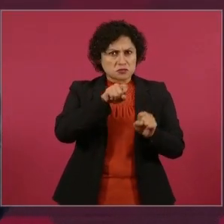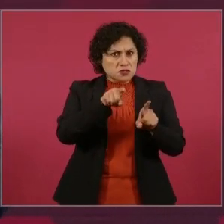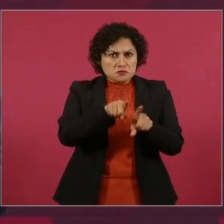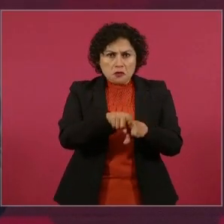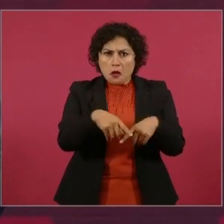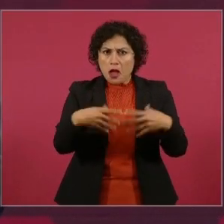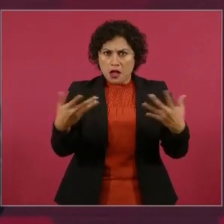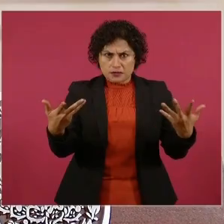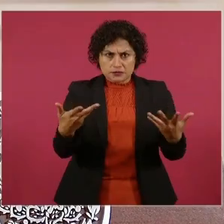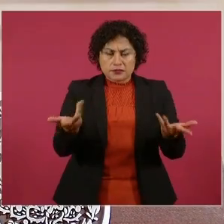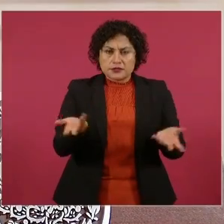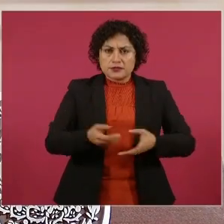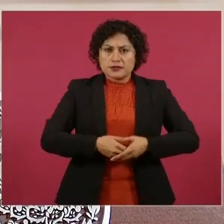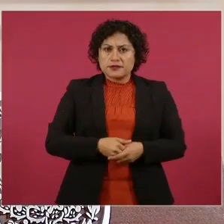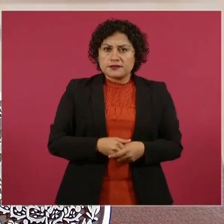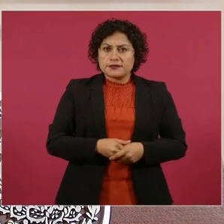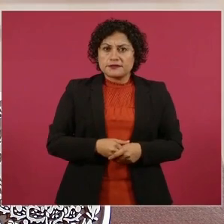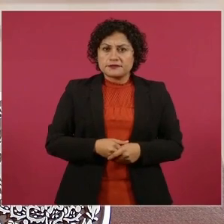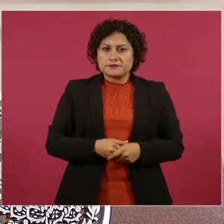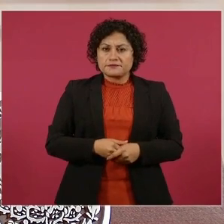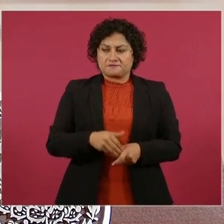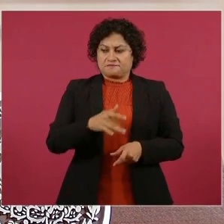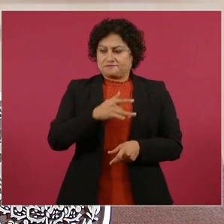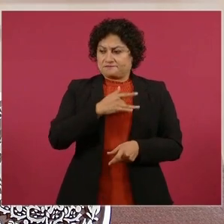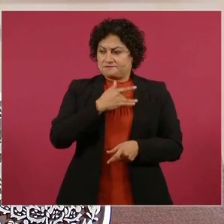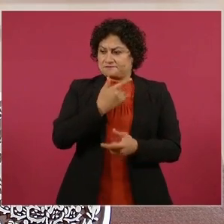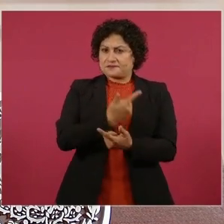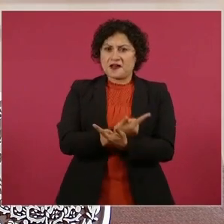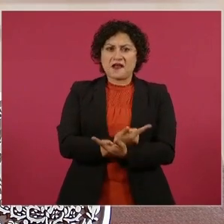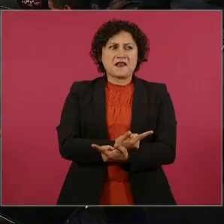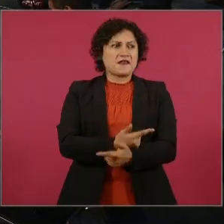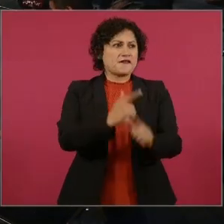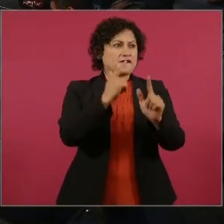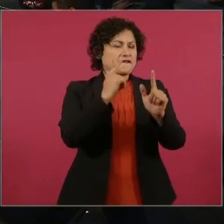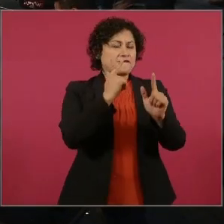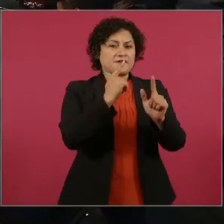intelectuales este libres libres